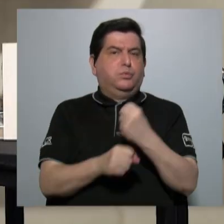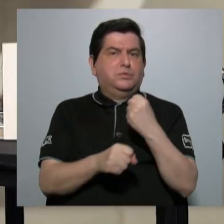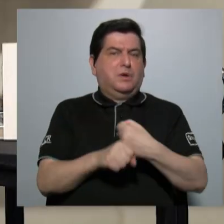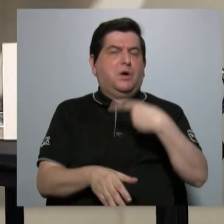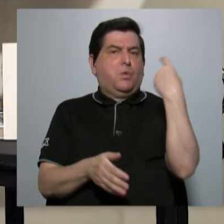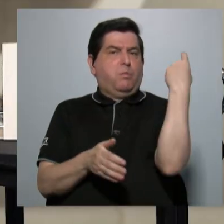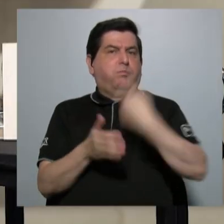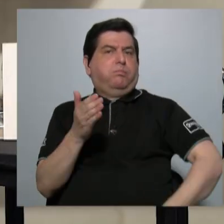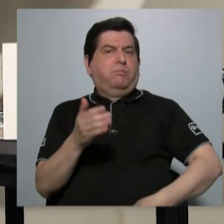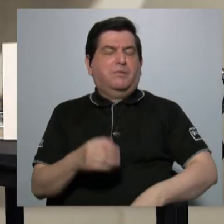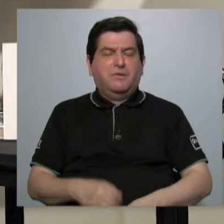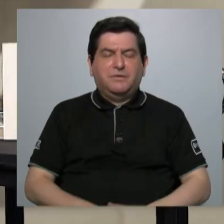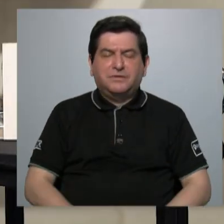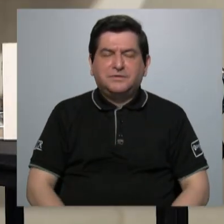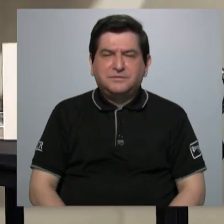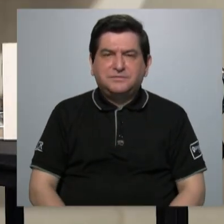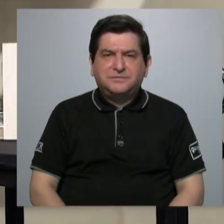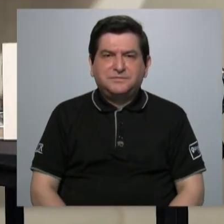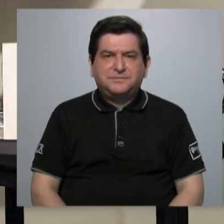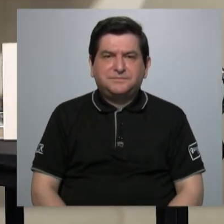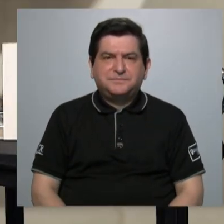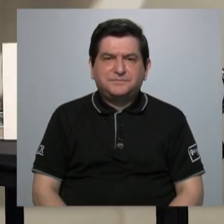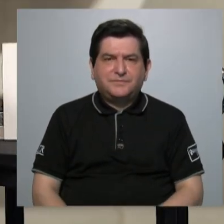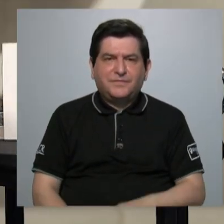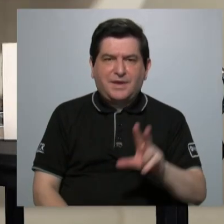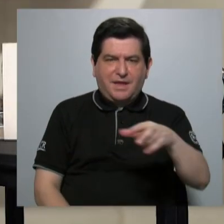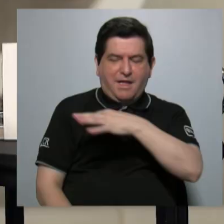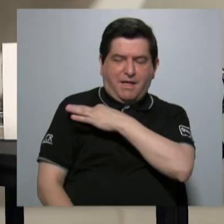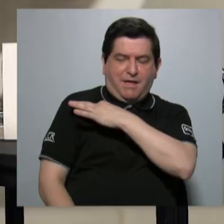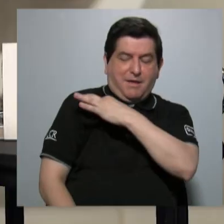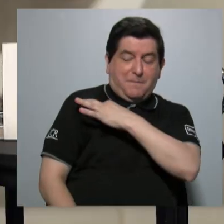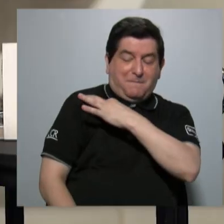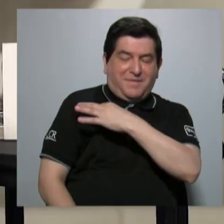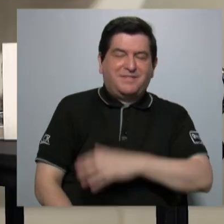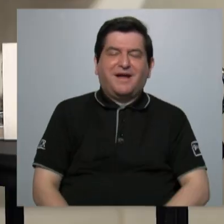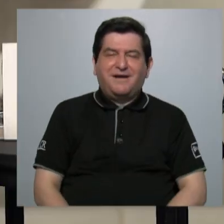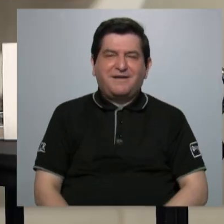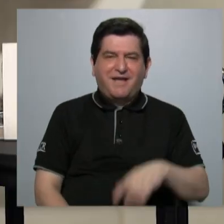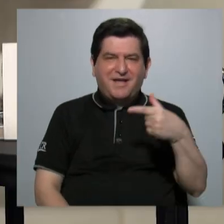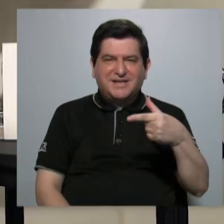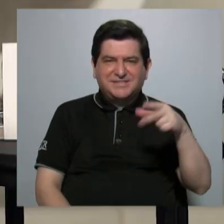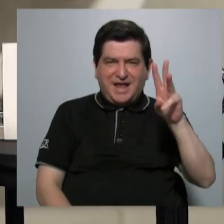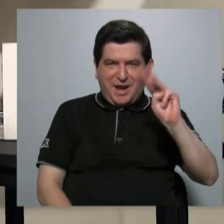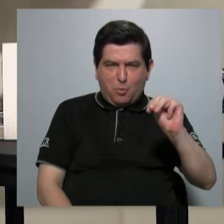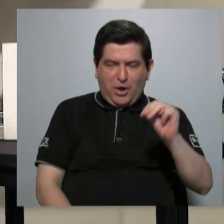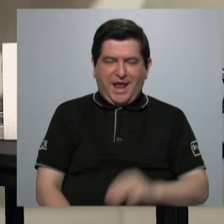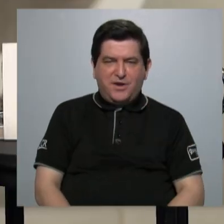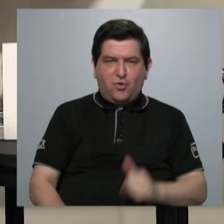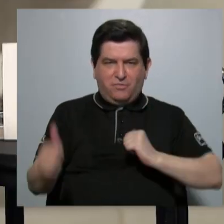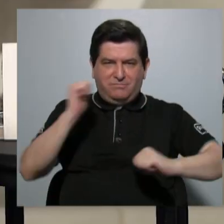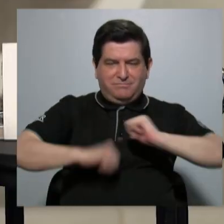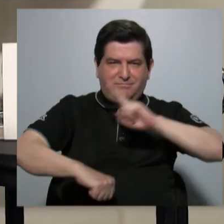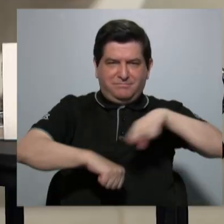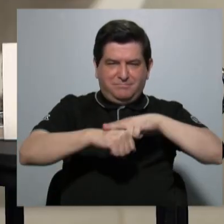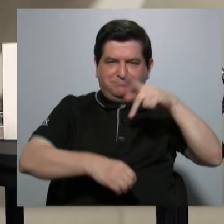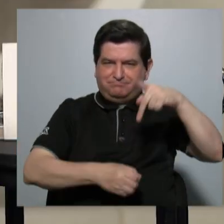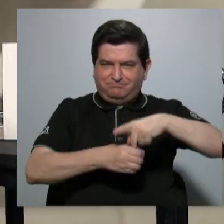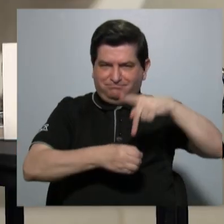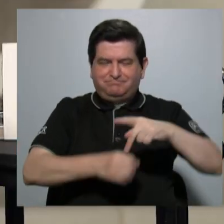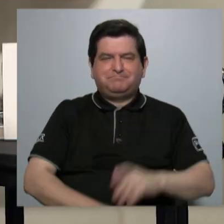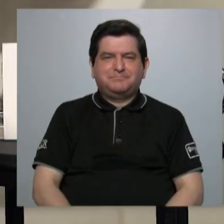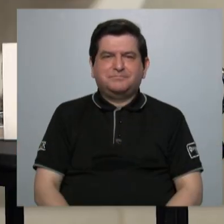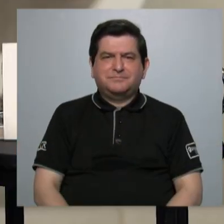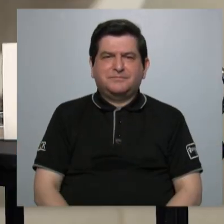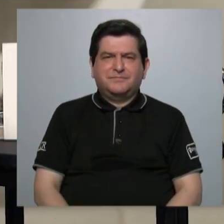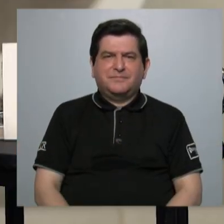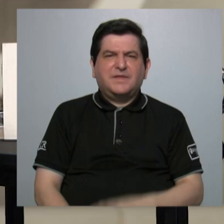Palabras mayores, sí, ¿verdad? Sí. Entonces nos invita doña Graciela al Teatro Nacional y me dice,